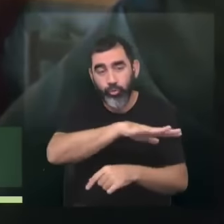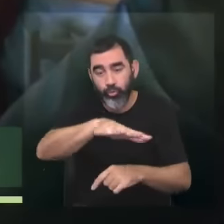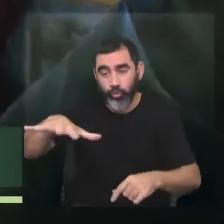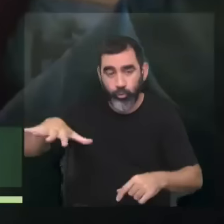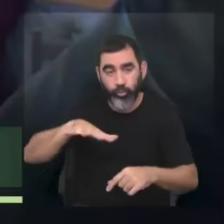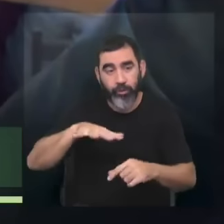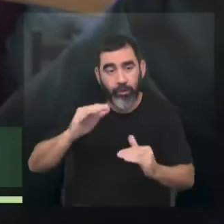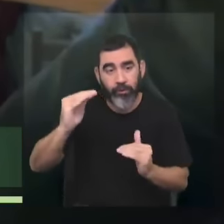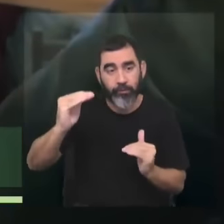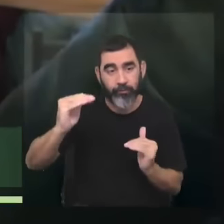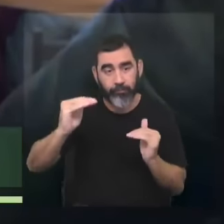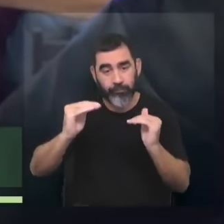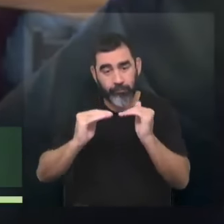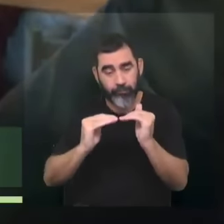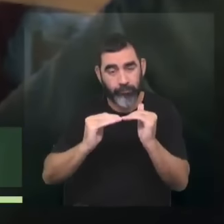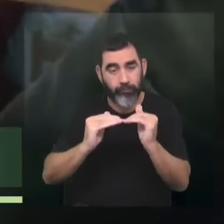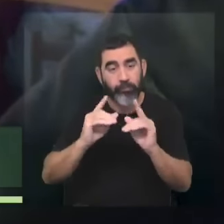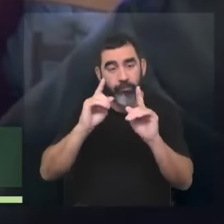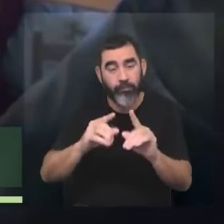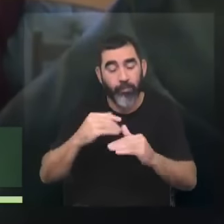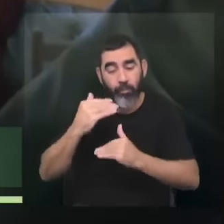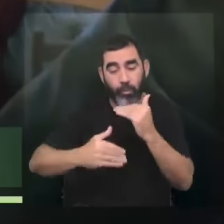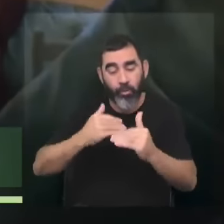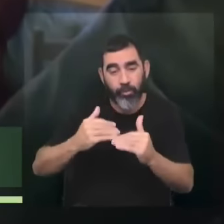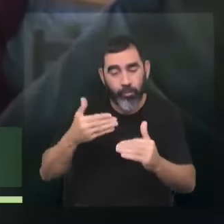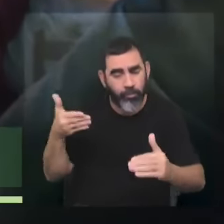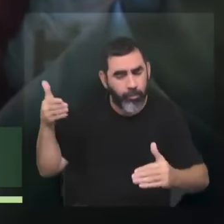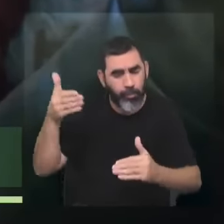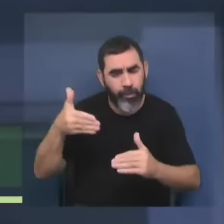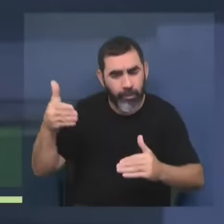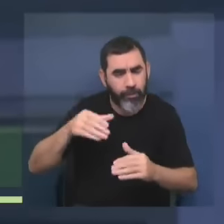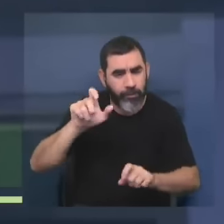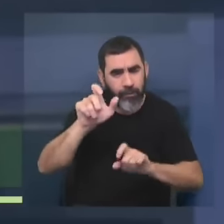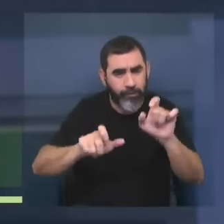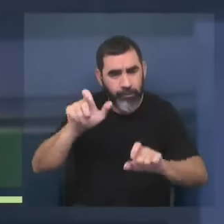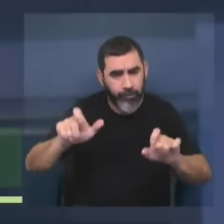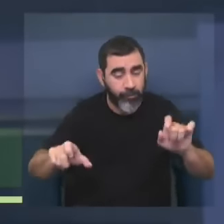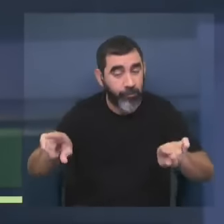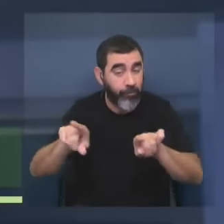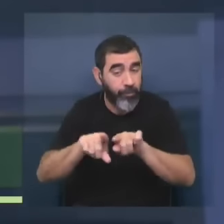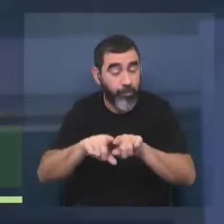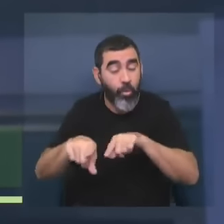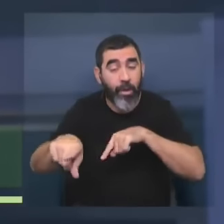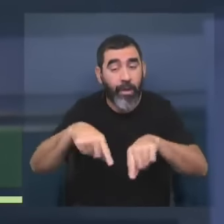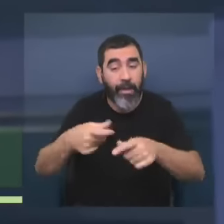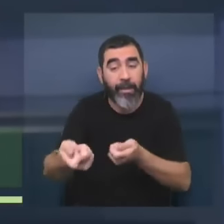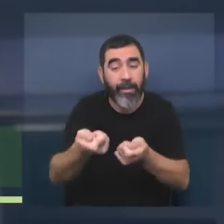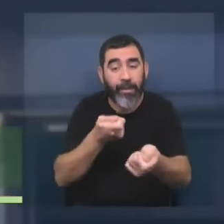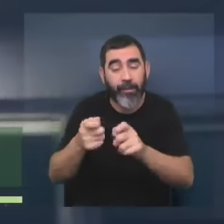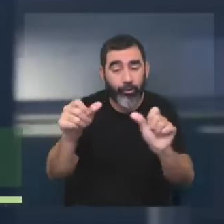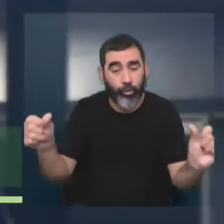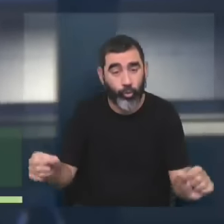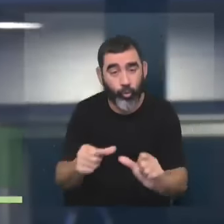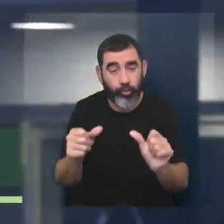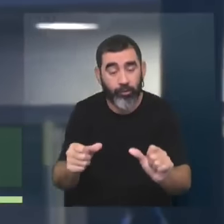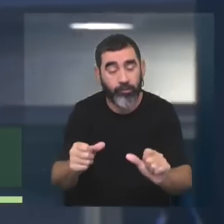reducir la desigualdad que hay que desplegar un proceso con mucha participación ciudadana como lo ha hecho desde las gestiones que haya encabezado yo creo